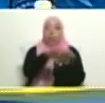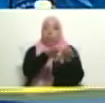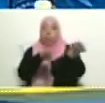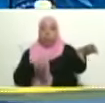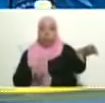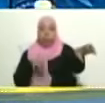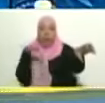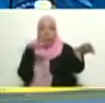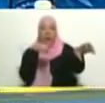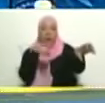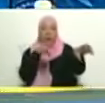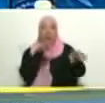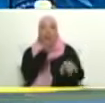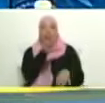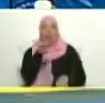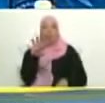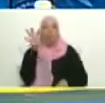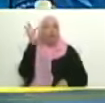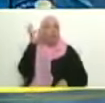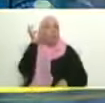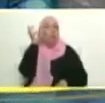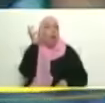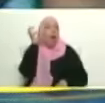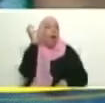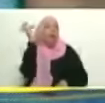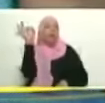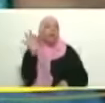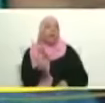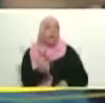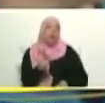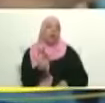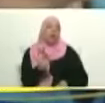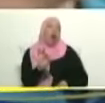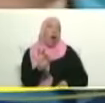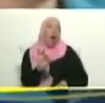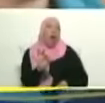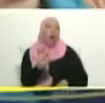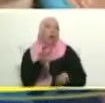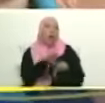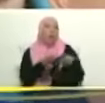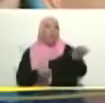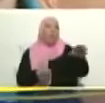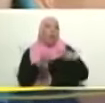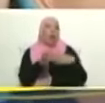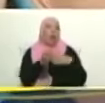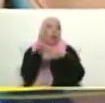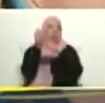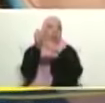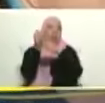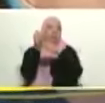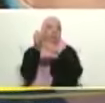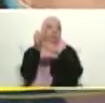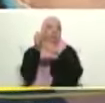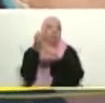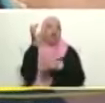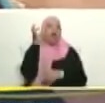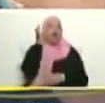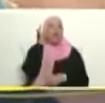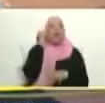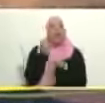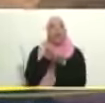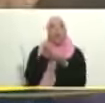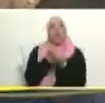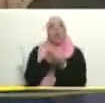50 en su momento. Mujeres al poder, mujeres al frente. Cuando las mujeres van para el